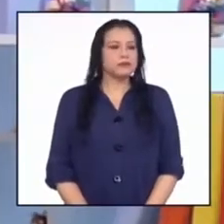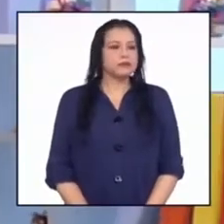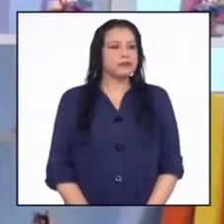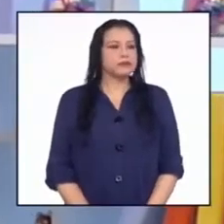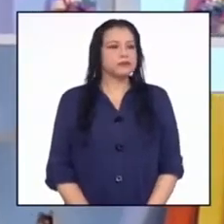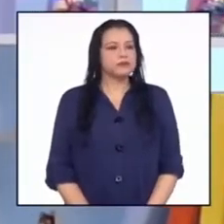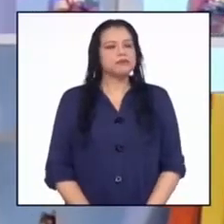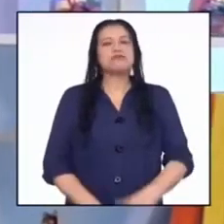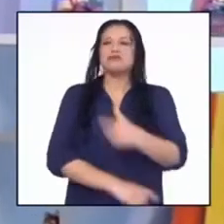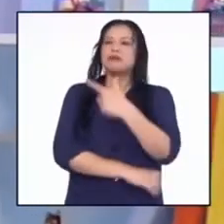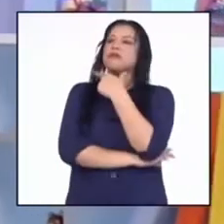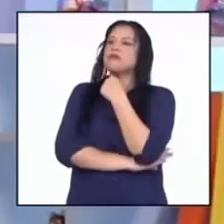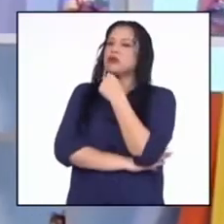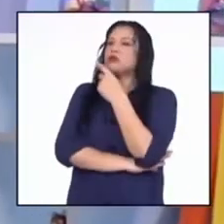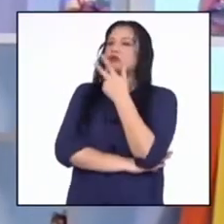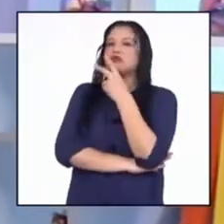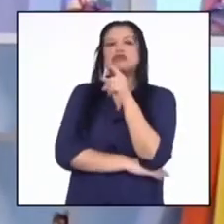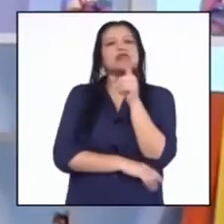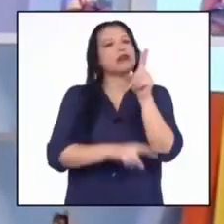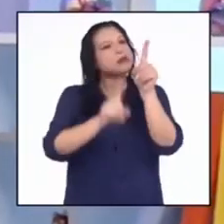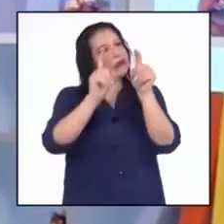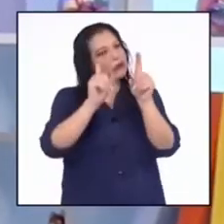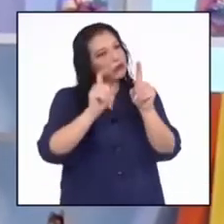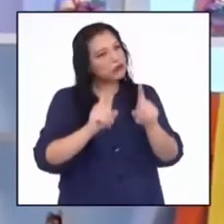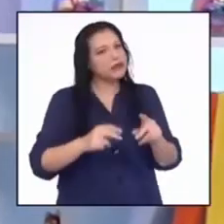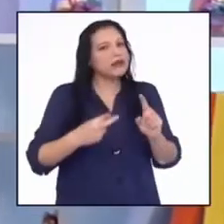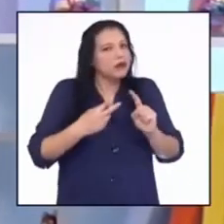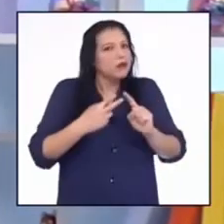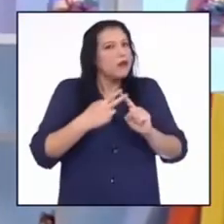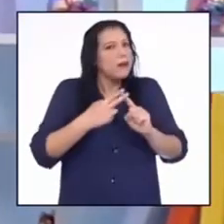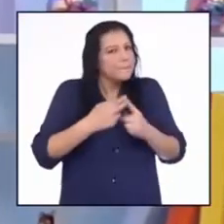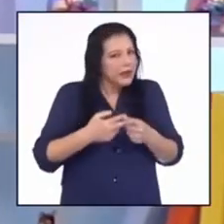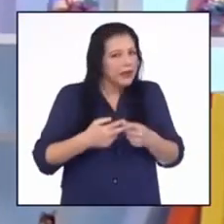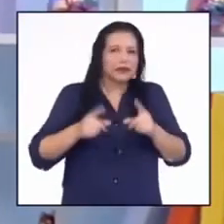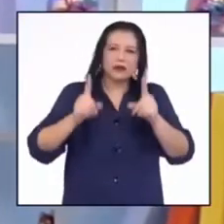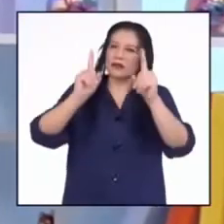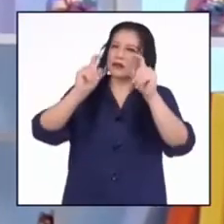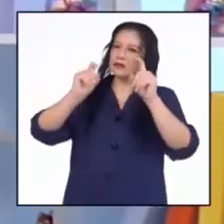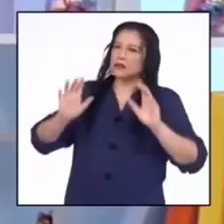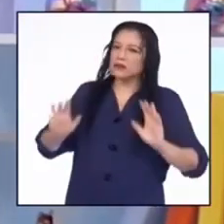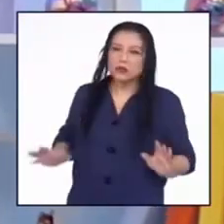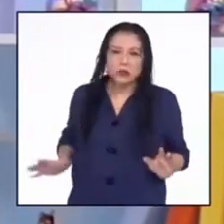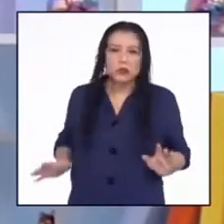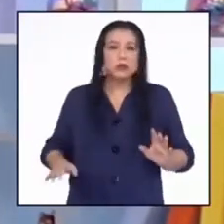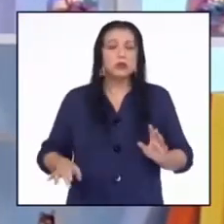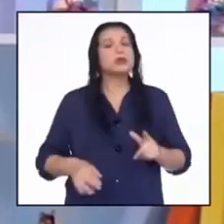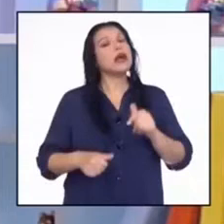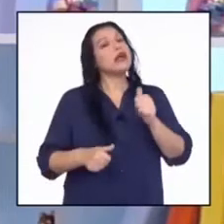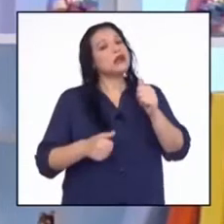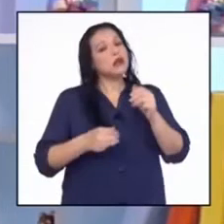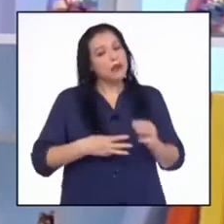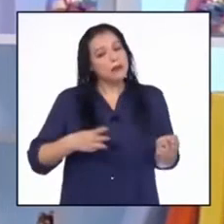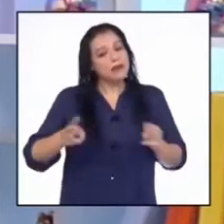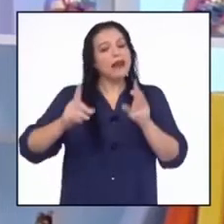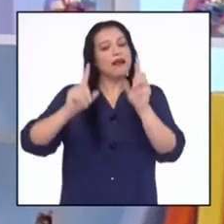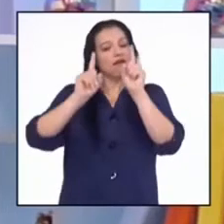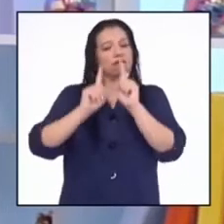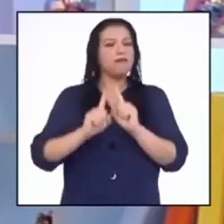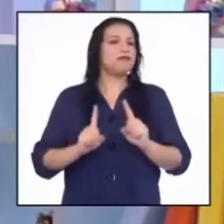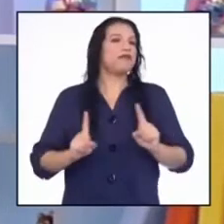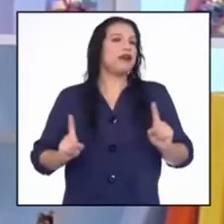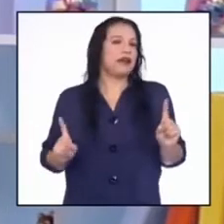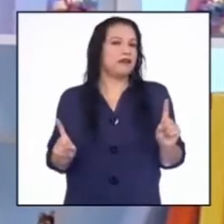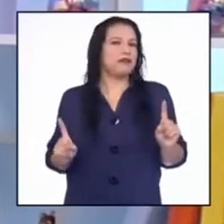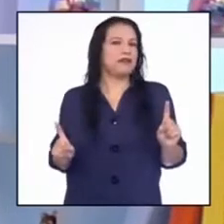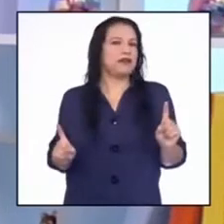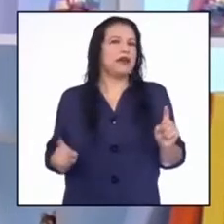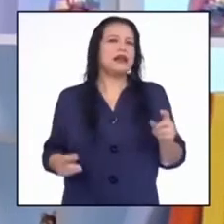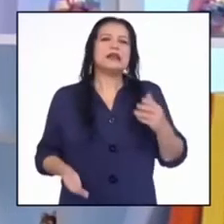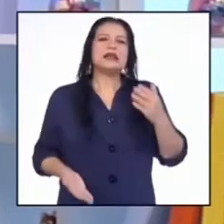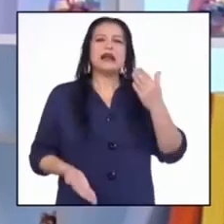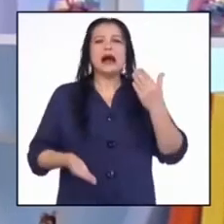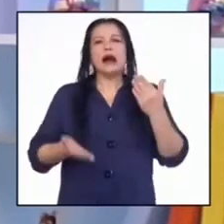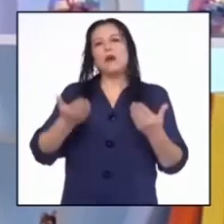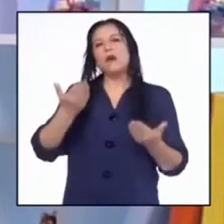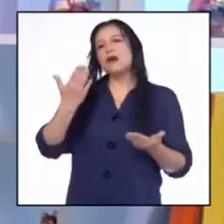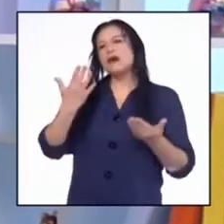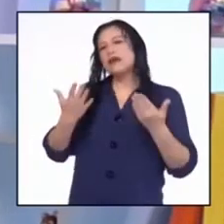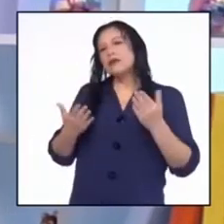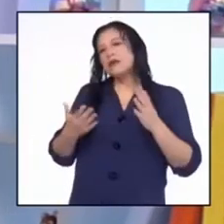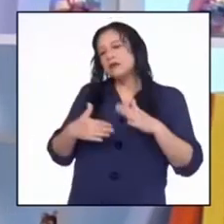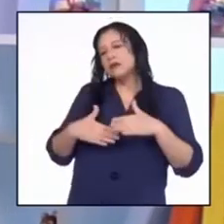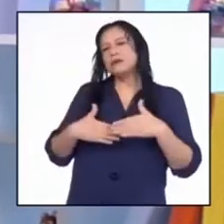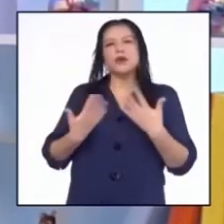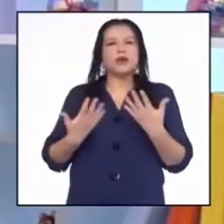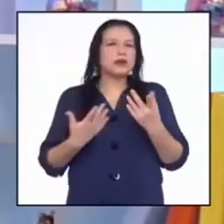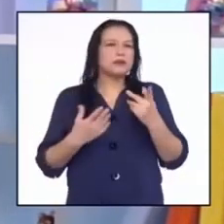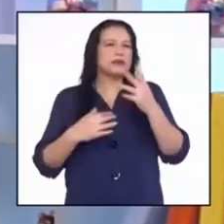Me gusta, me gusta cómo empiezas con las preguntas y es una forma distinta, aunque me parece que hay cosas